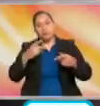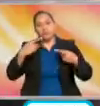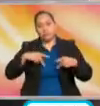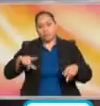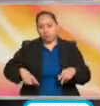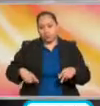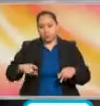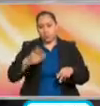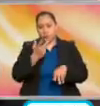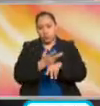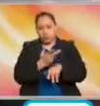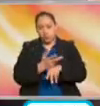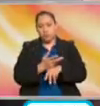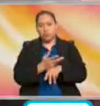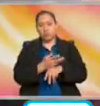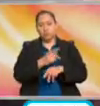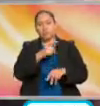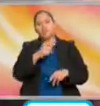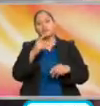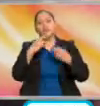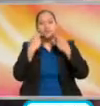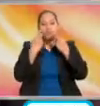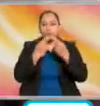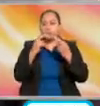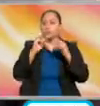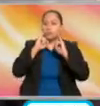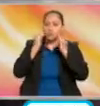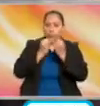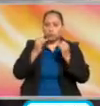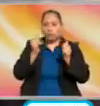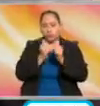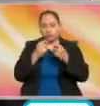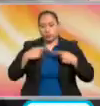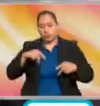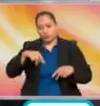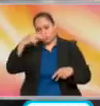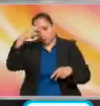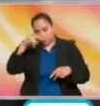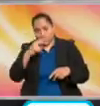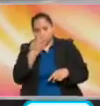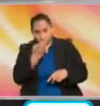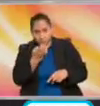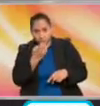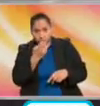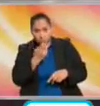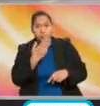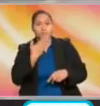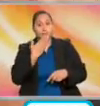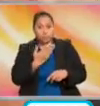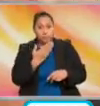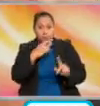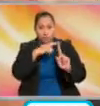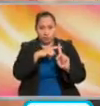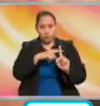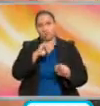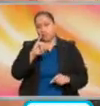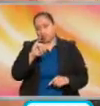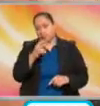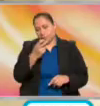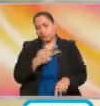de primer nivel a establecer reuniones con sus homólogos mexicanos aquí en la Ciudad de México? ¿Es optimista esto, licenciado? Así es un muy